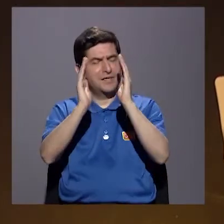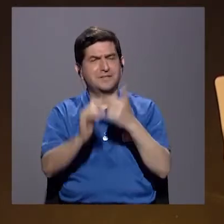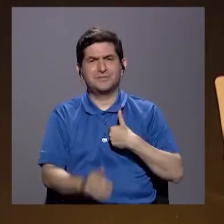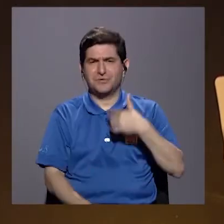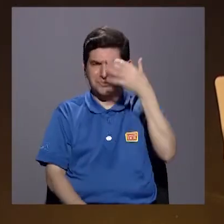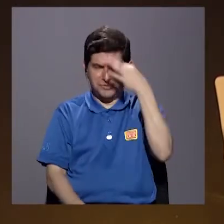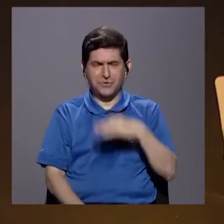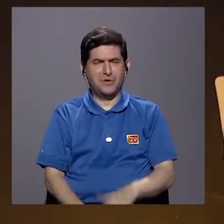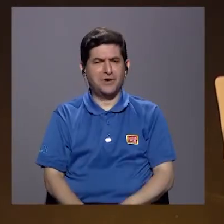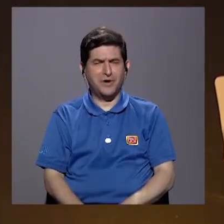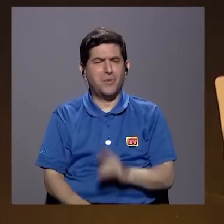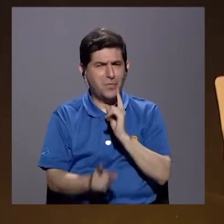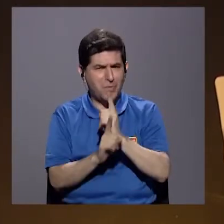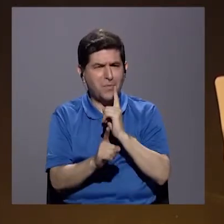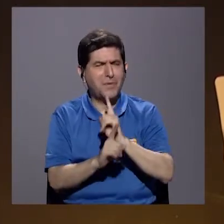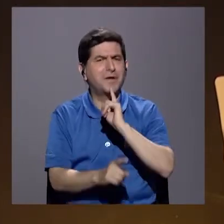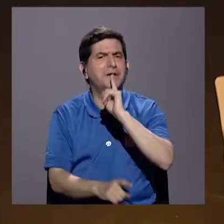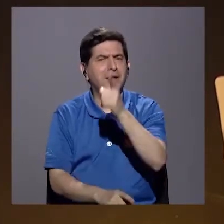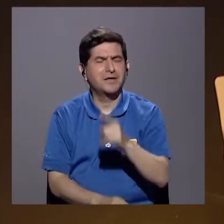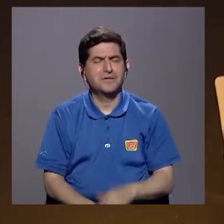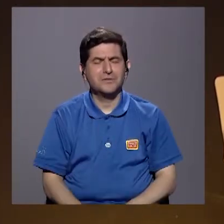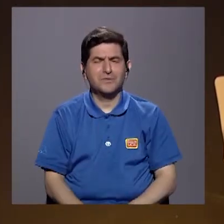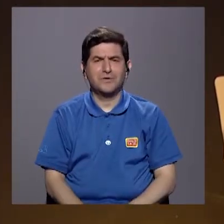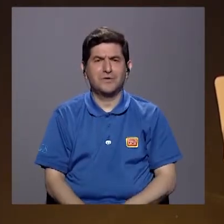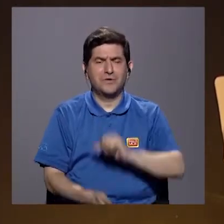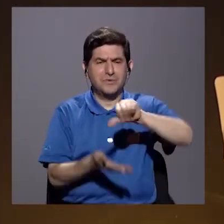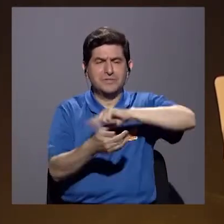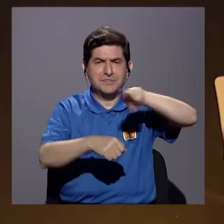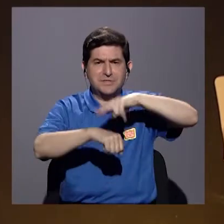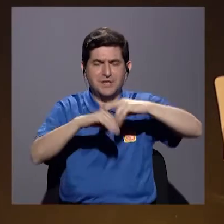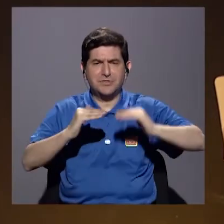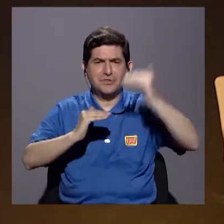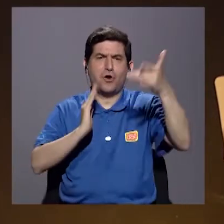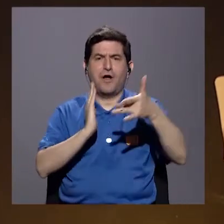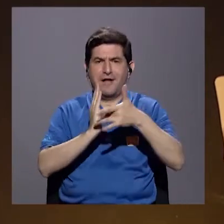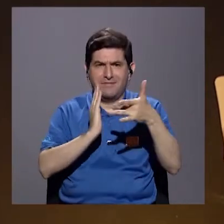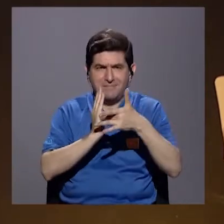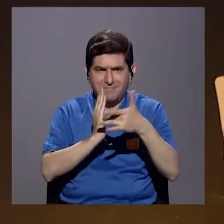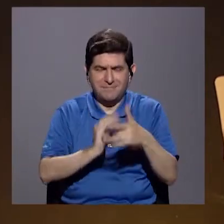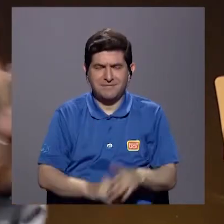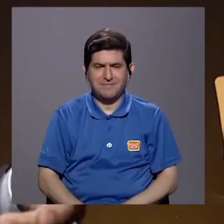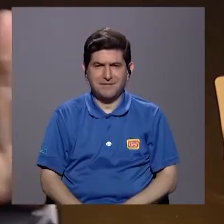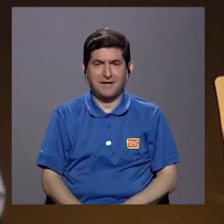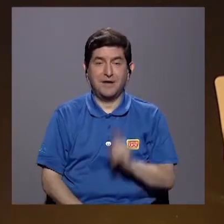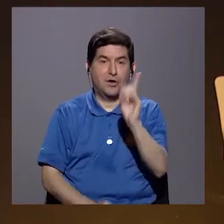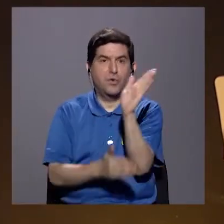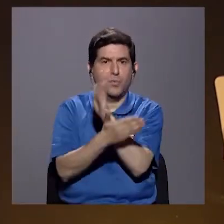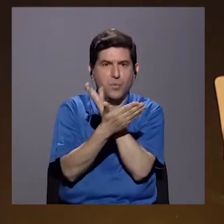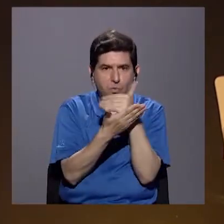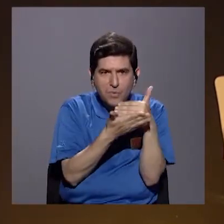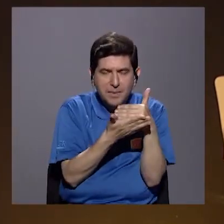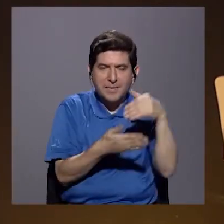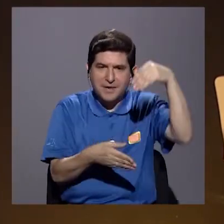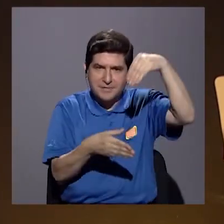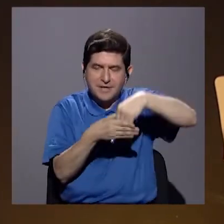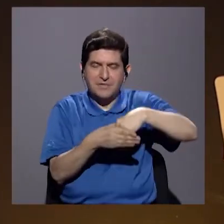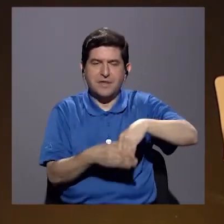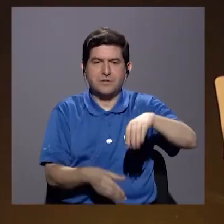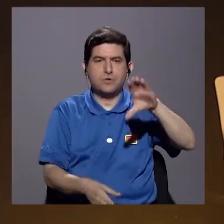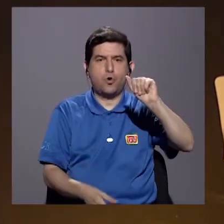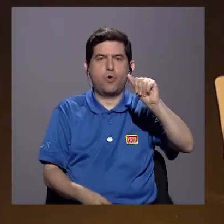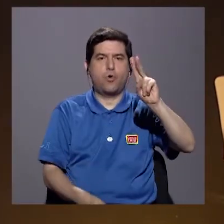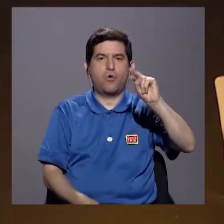estoy errado en afirmar que el Senat, obviamente como apéndice del